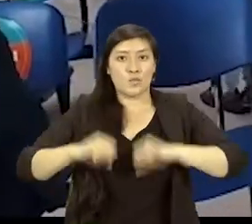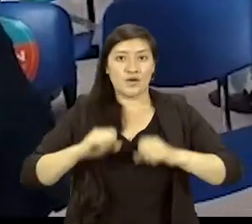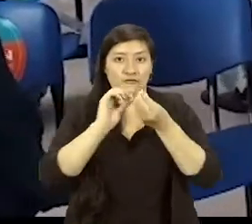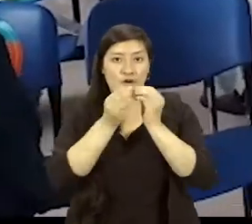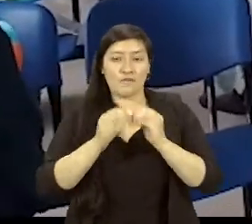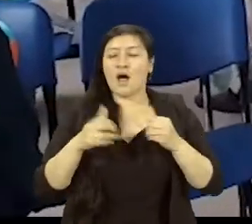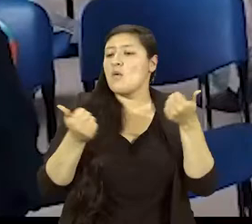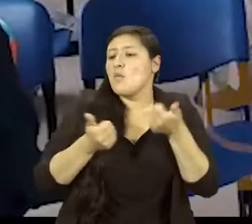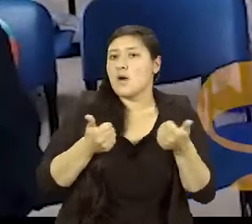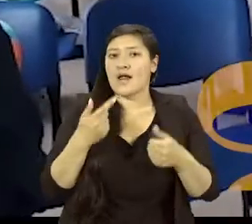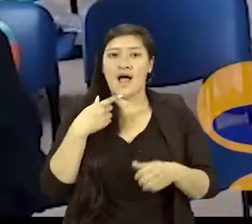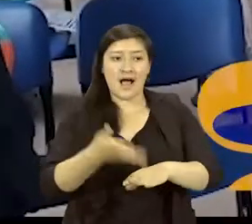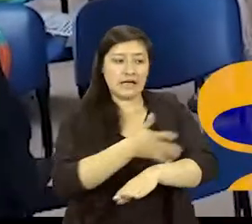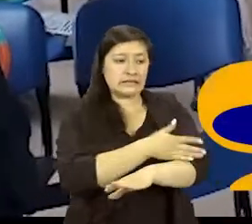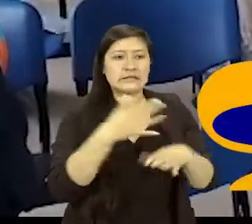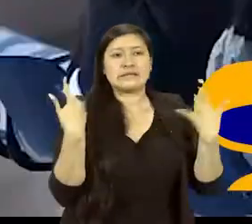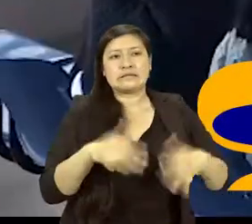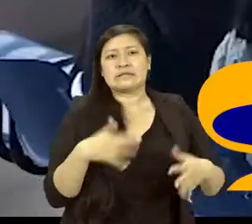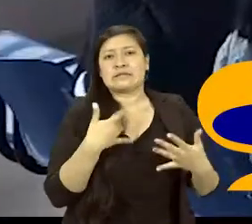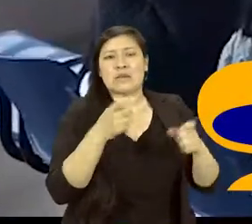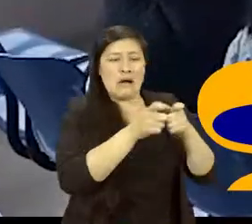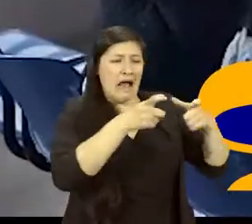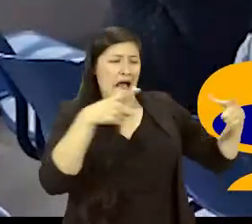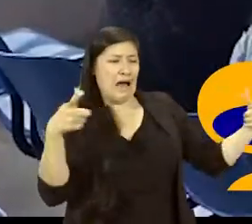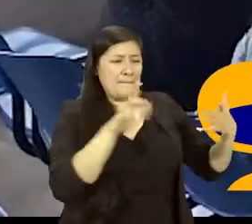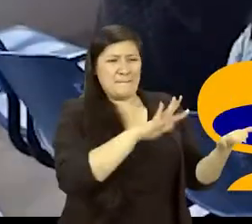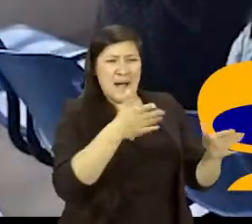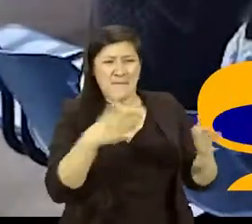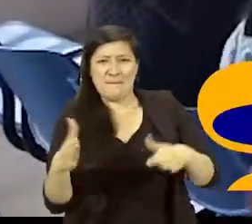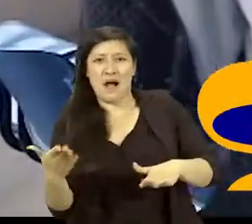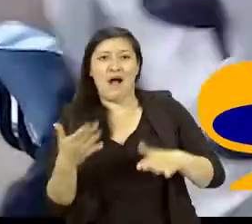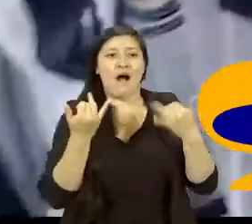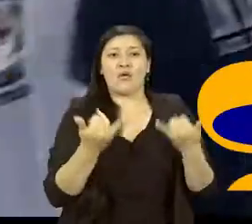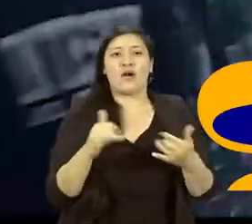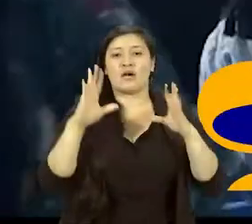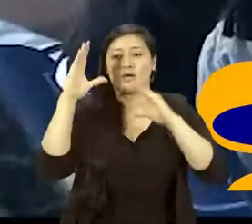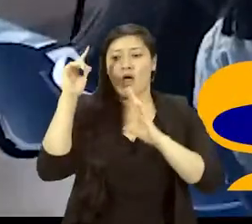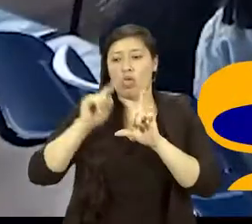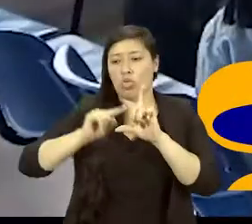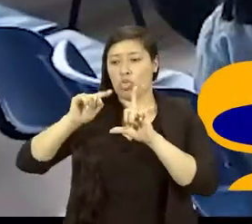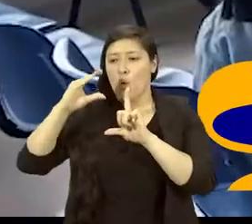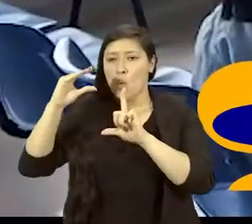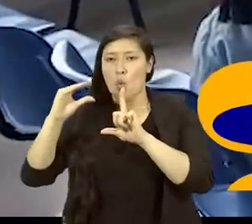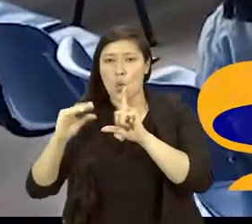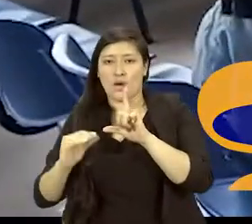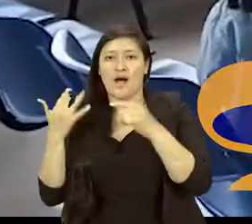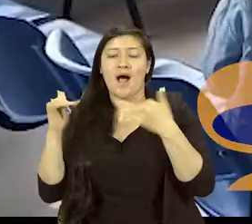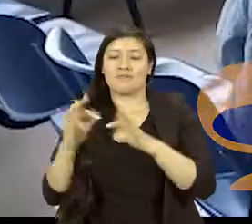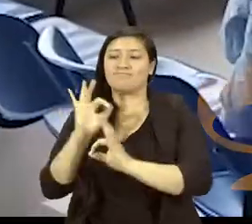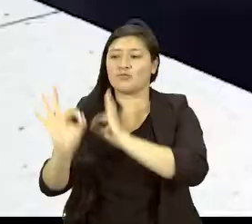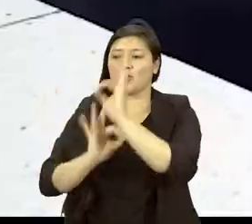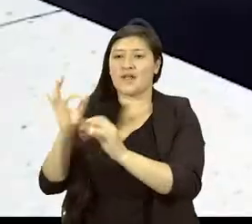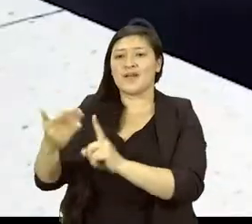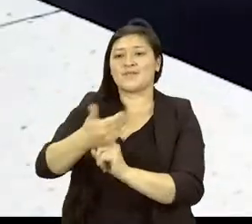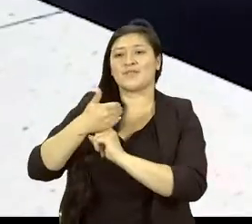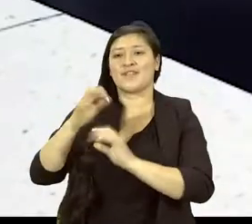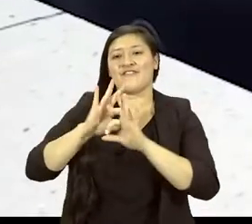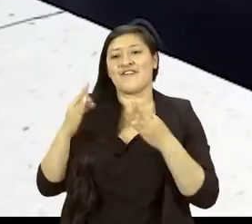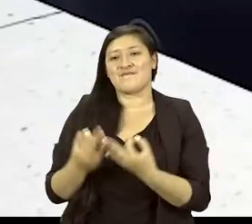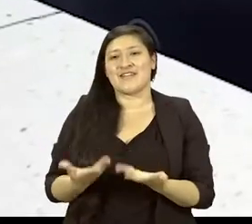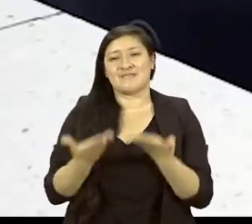poder disminuir los estragos que estaba dejando este virus y vacunarnos para protegernos y para proteger a nuestra